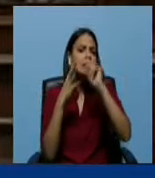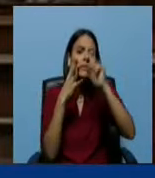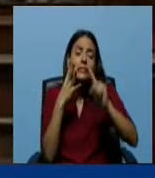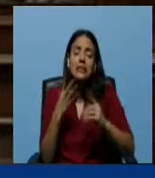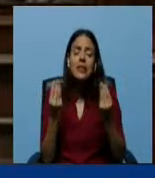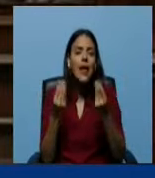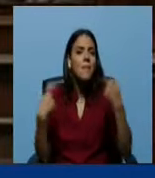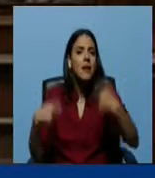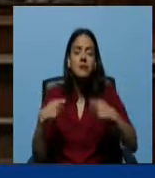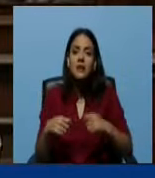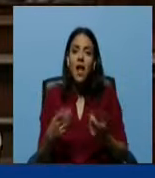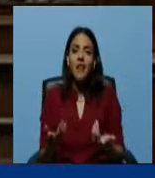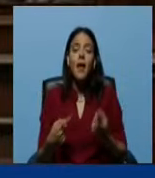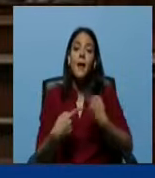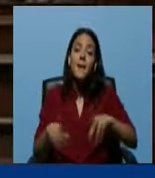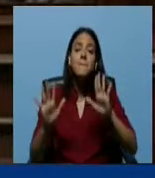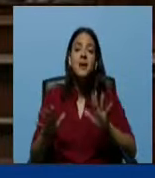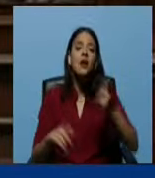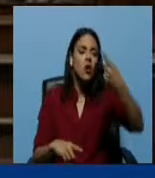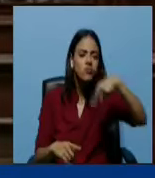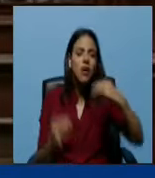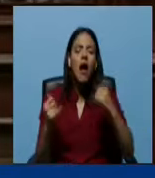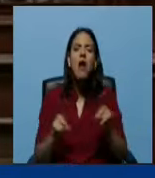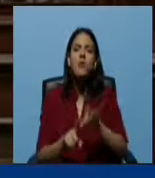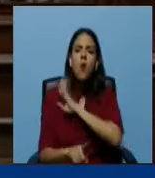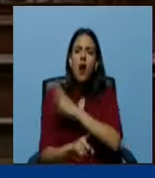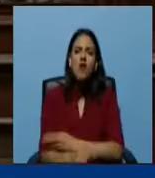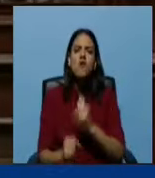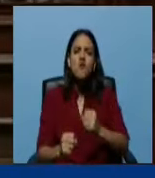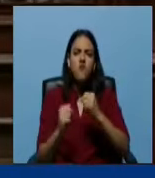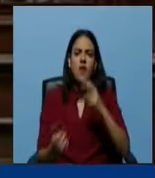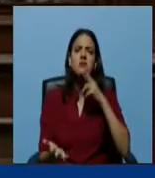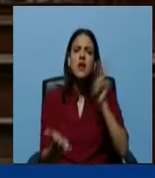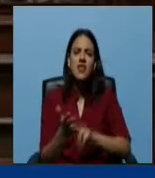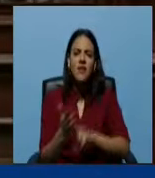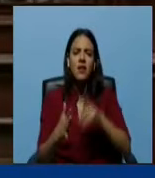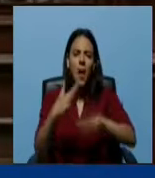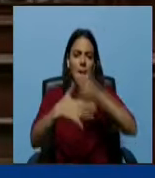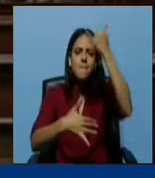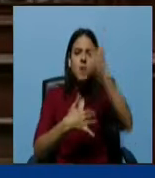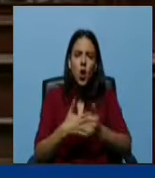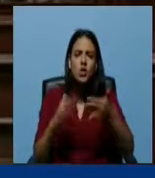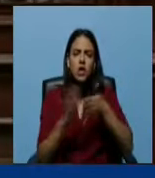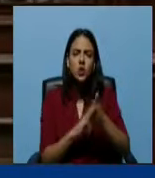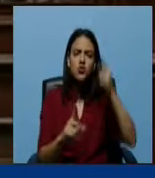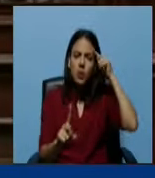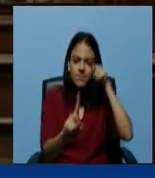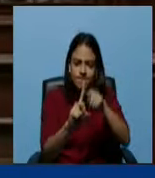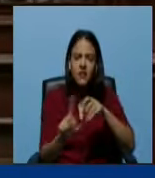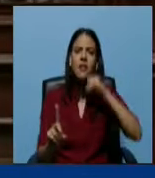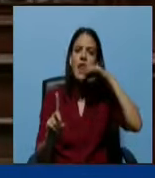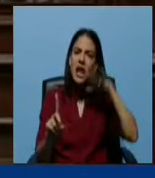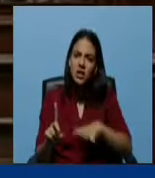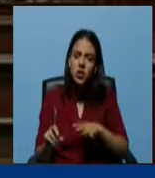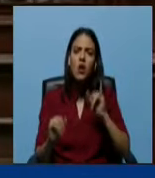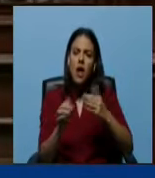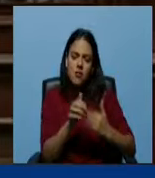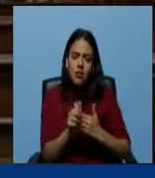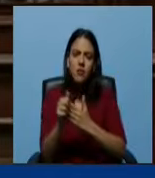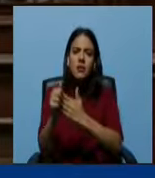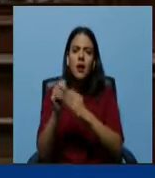Pero con la fuerza verdadera, genuina, de un proyecto histórico y de un